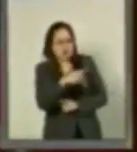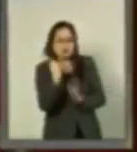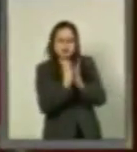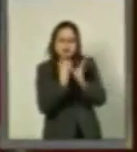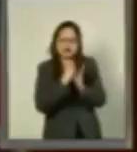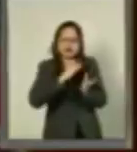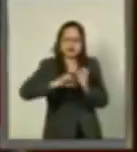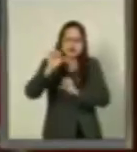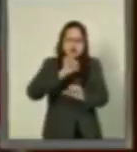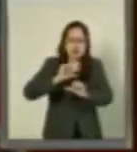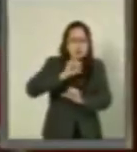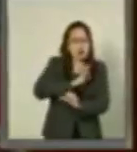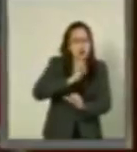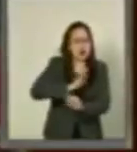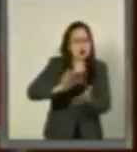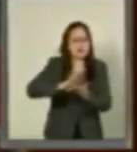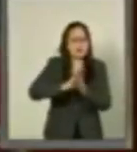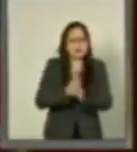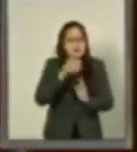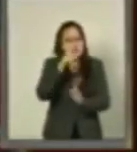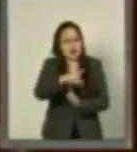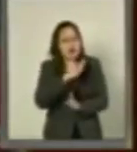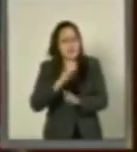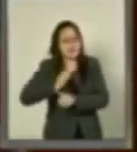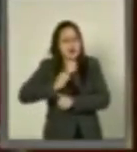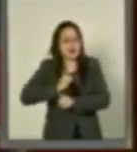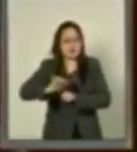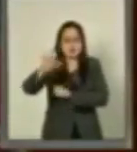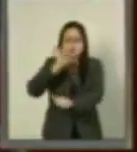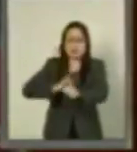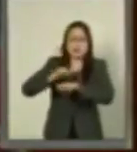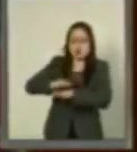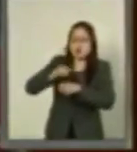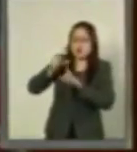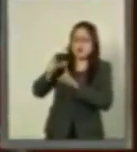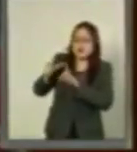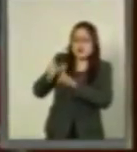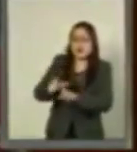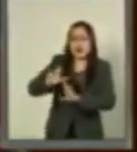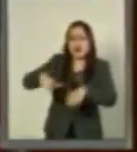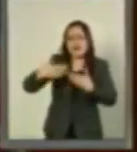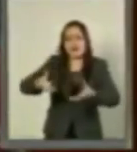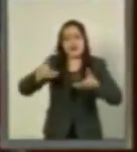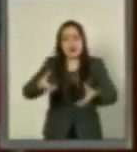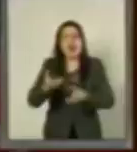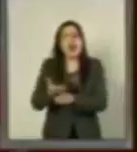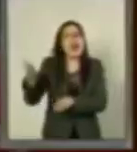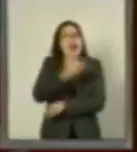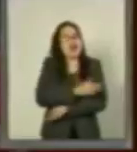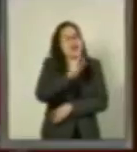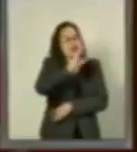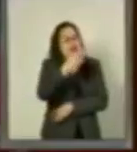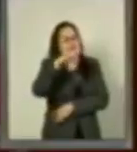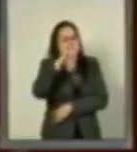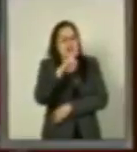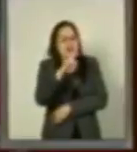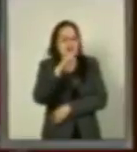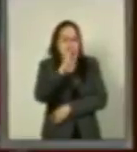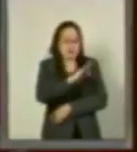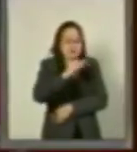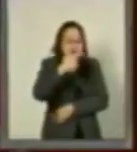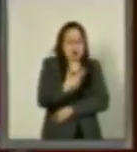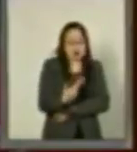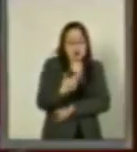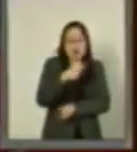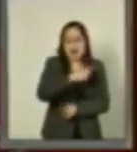poder reemplazar a las Fuerzas Armadas en las labores de seguridad pública que se heredó del calderonismo. las tasas